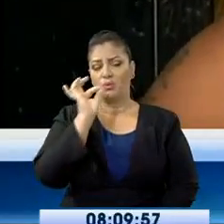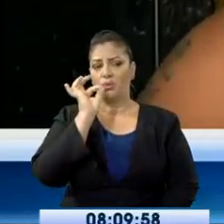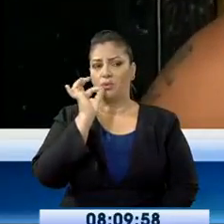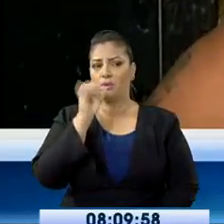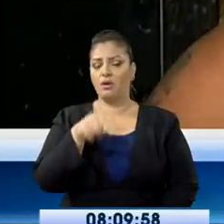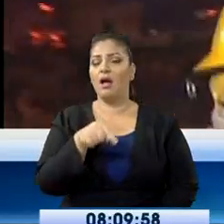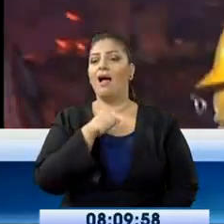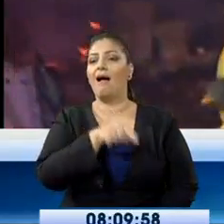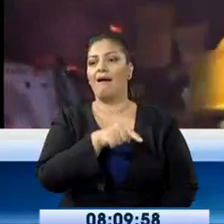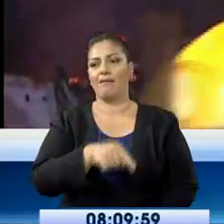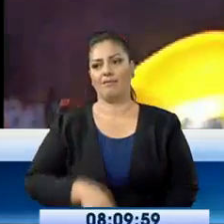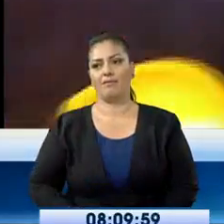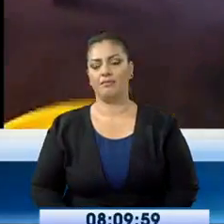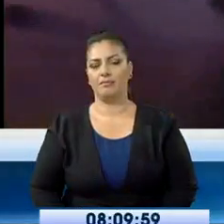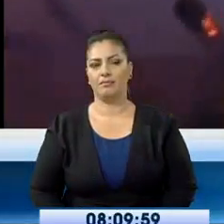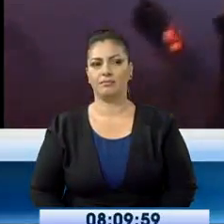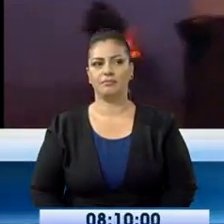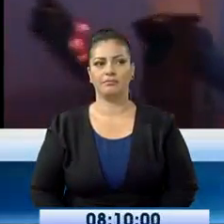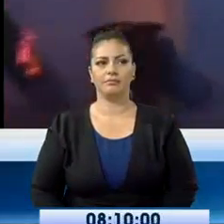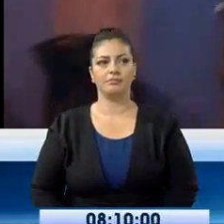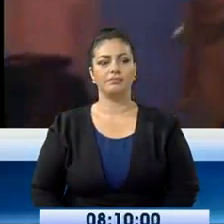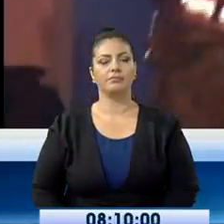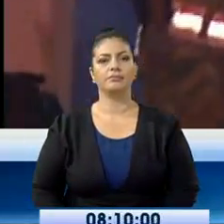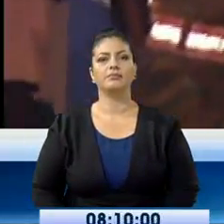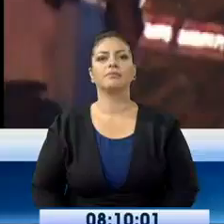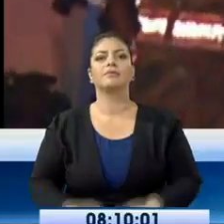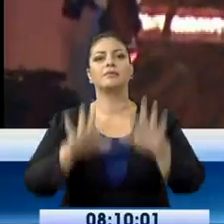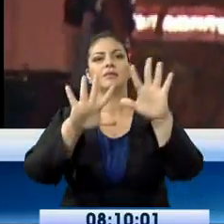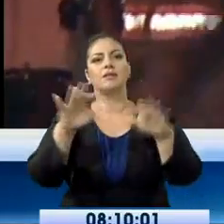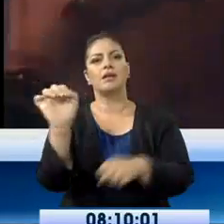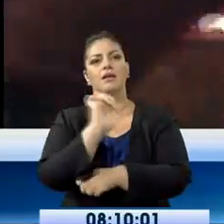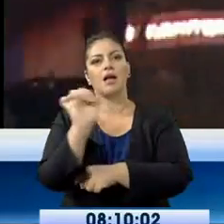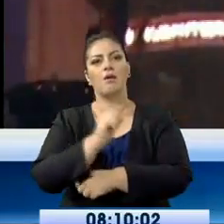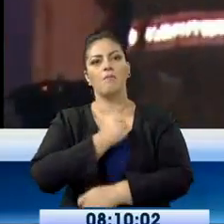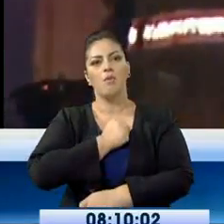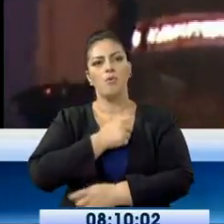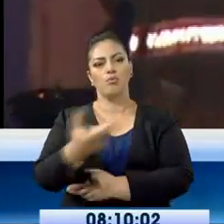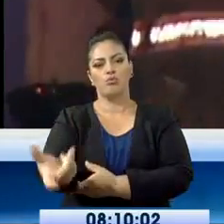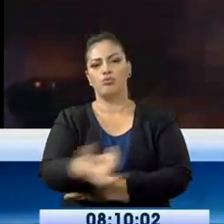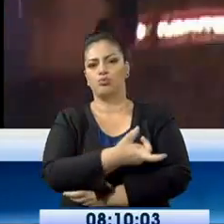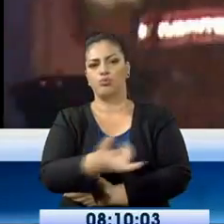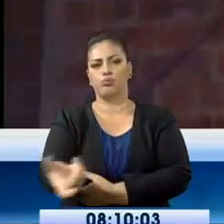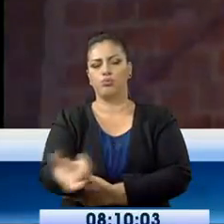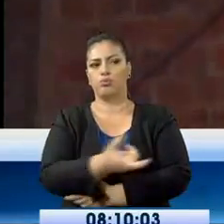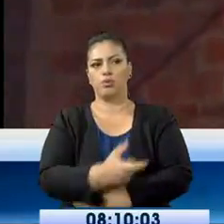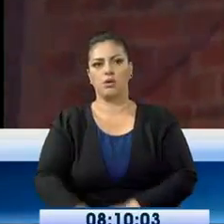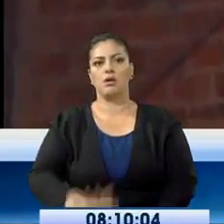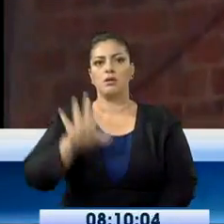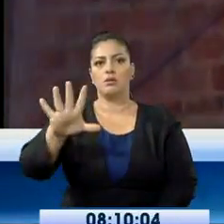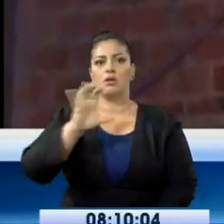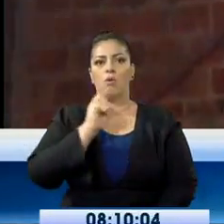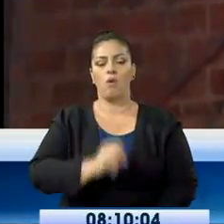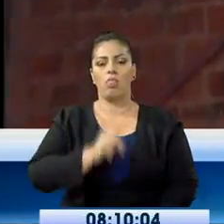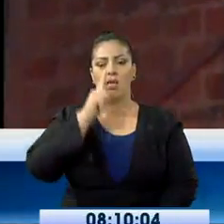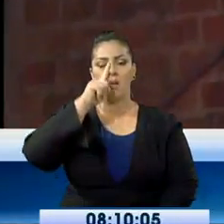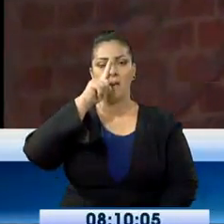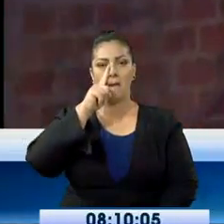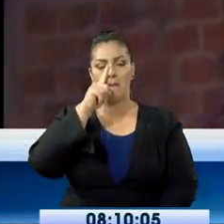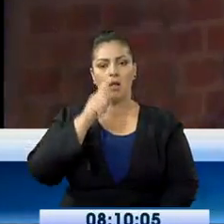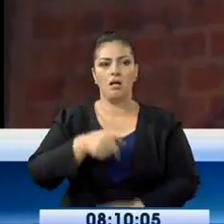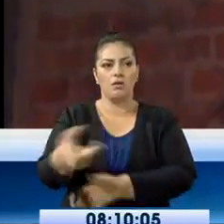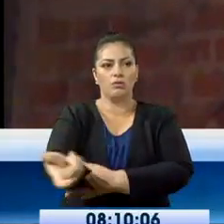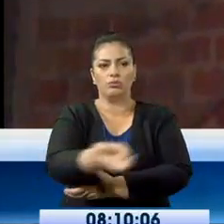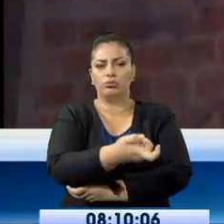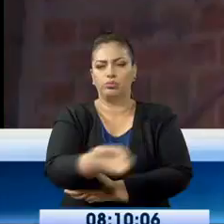Comenzó todo ahí. Al menos 10 unidades y 50 elementos del cuerpo de bomberos intervinieron en la